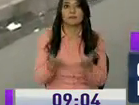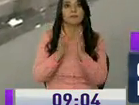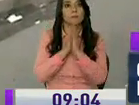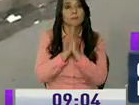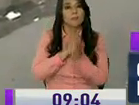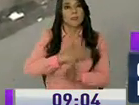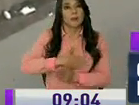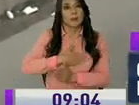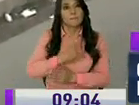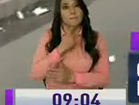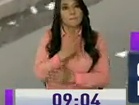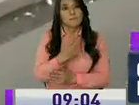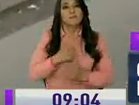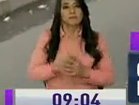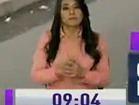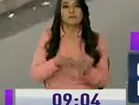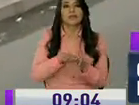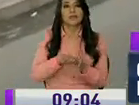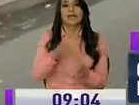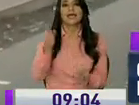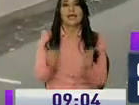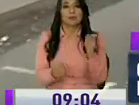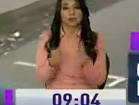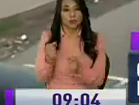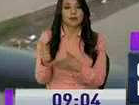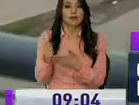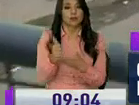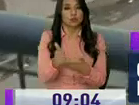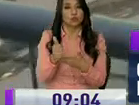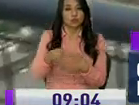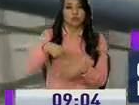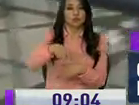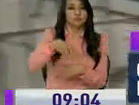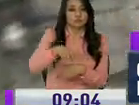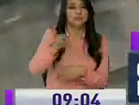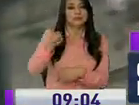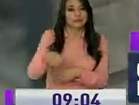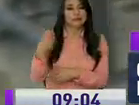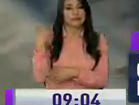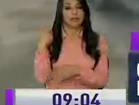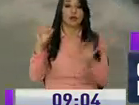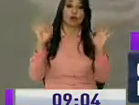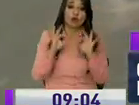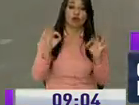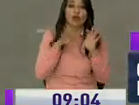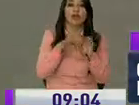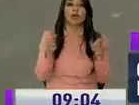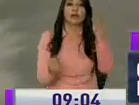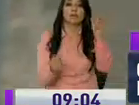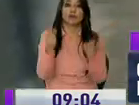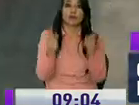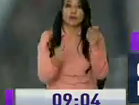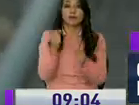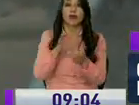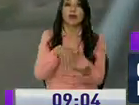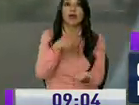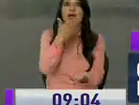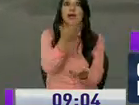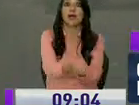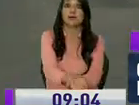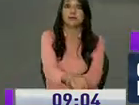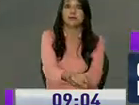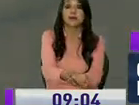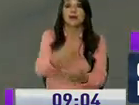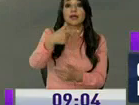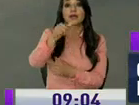pues decir que hay camionetas que están ayudando a movilizarse, hay camionetas que están yendo incluso hasta la avenida de